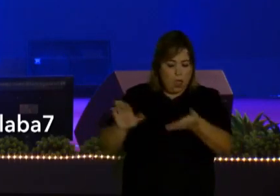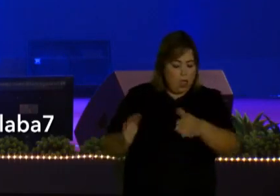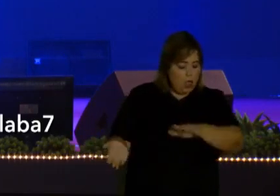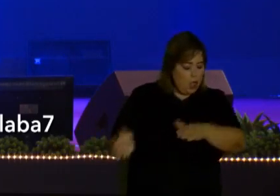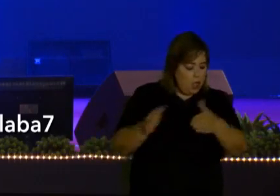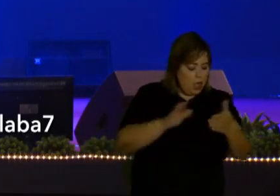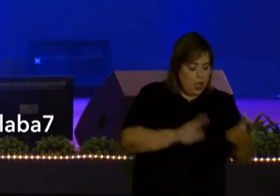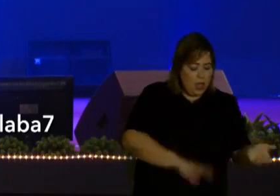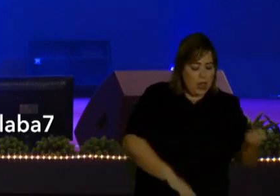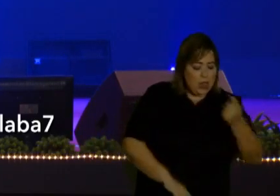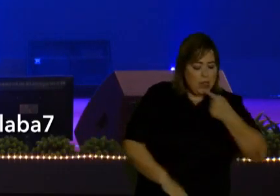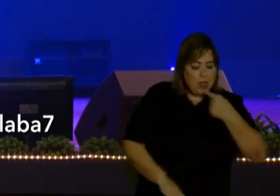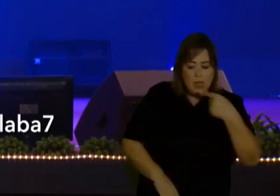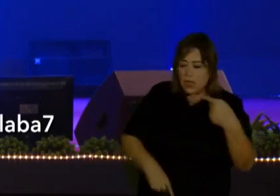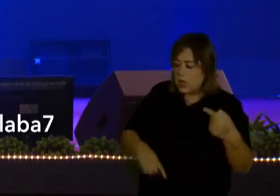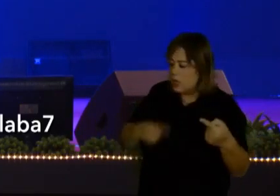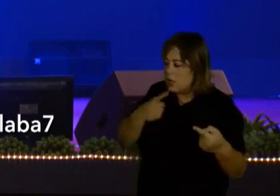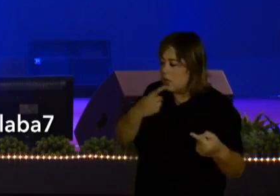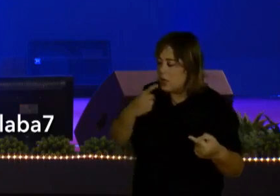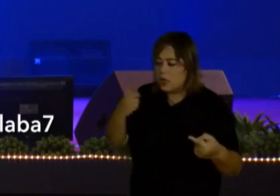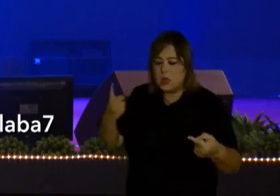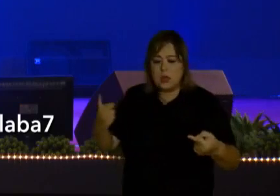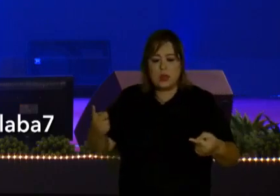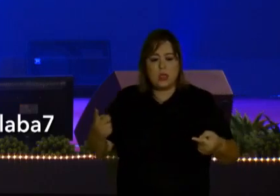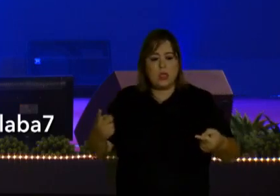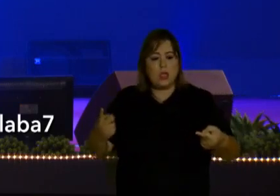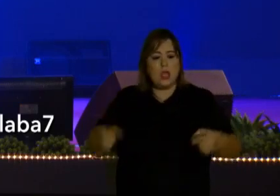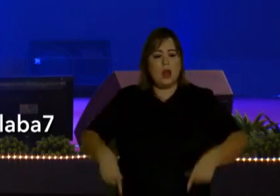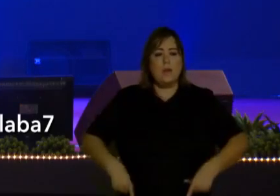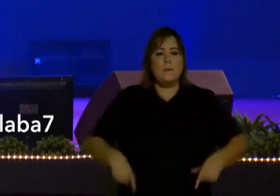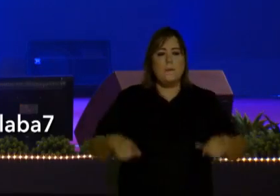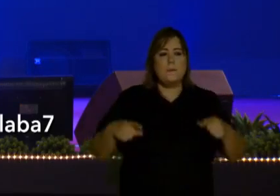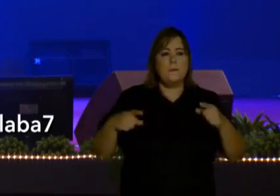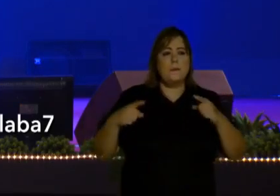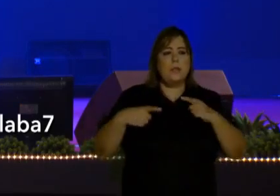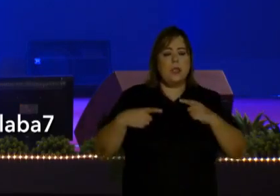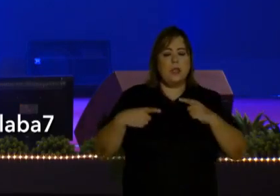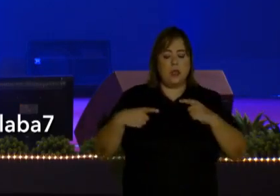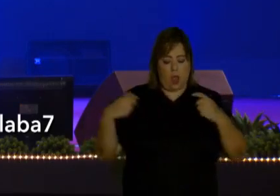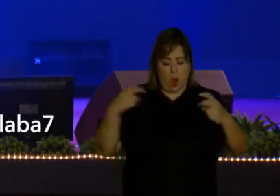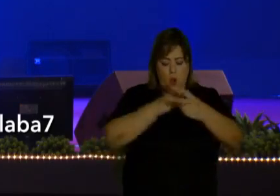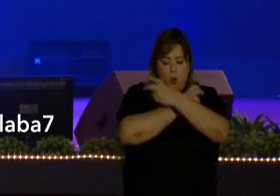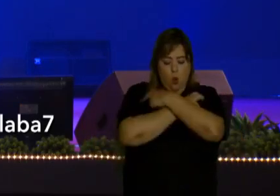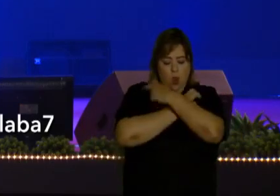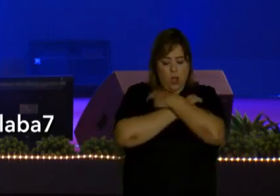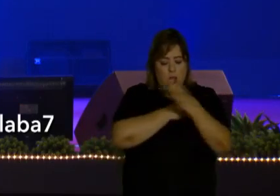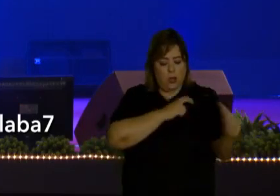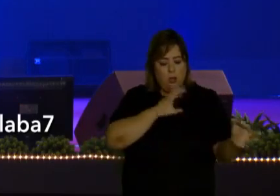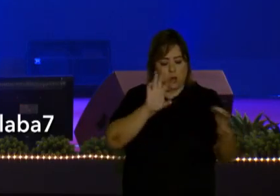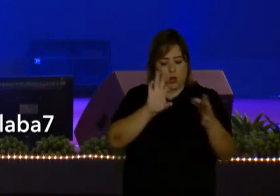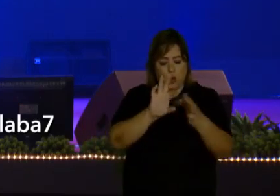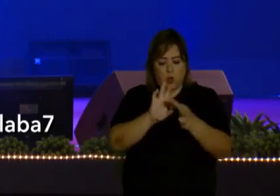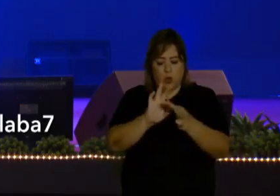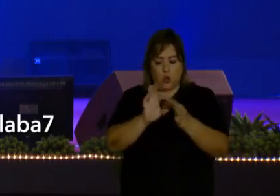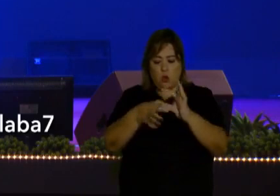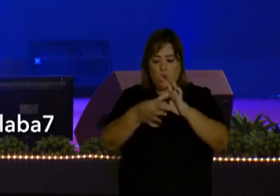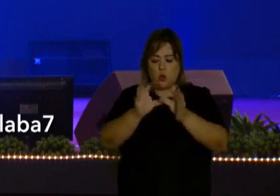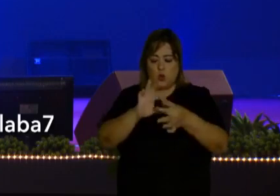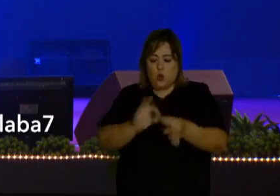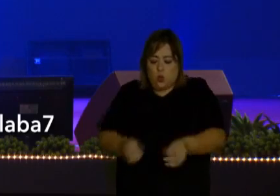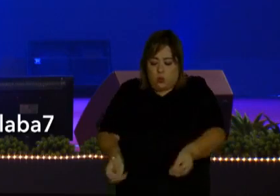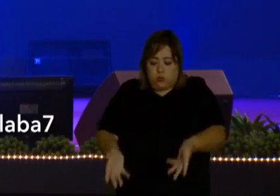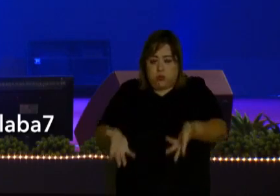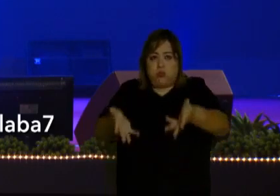bien secos a juntarse y comienza la vida de Dios a manifestarse. Aún en tiempos de desafío, Dios está levantando una iglesia con autoridad,